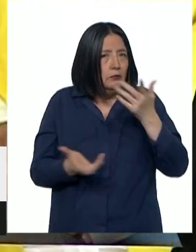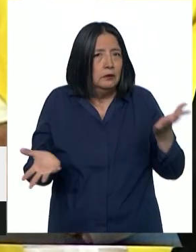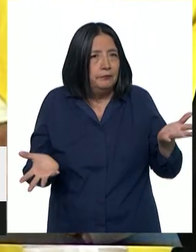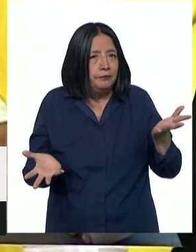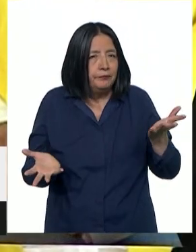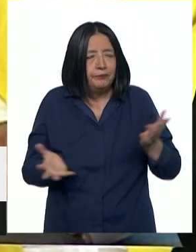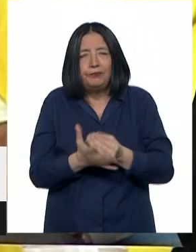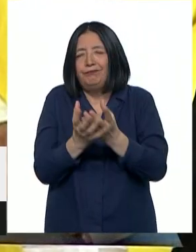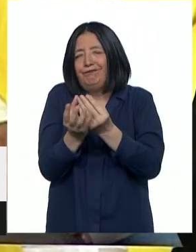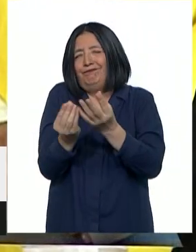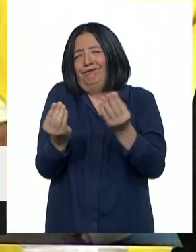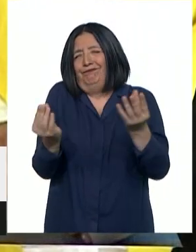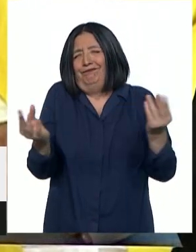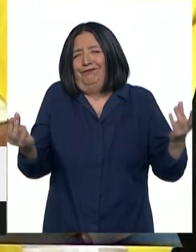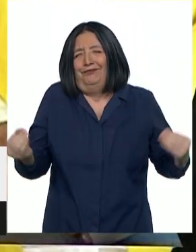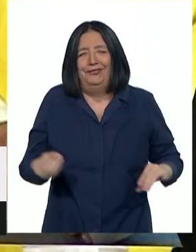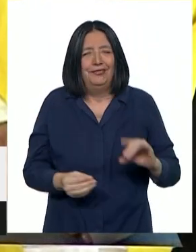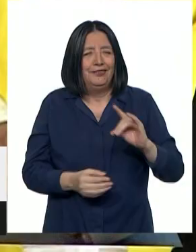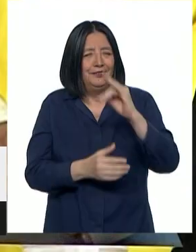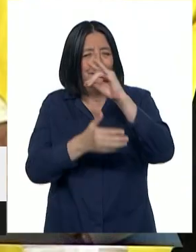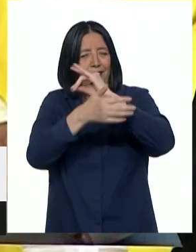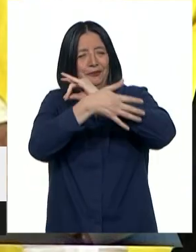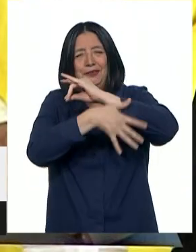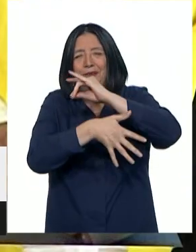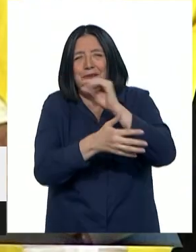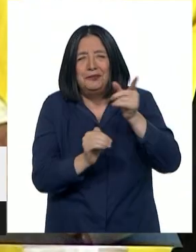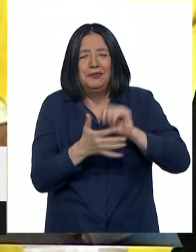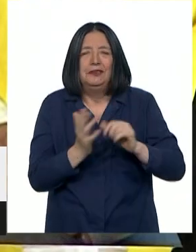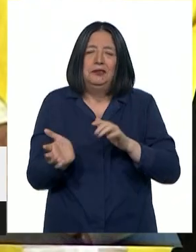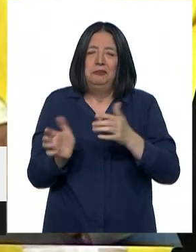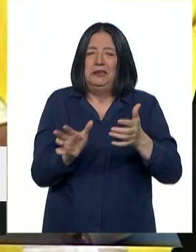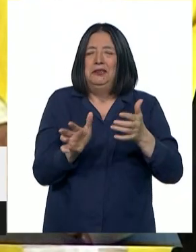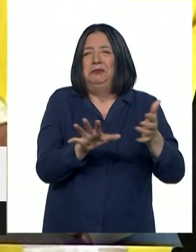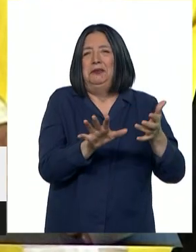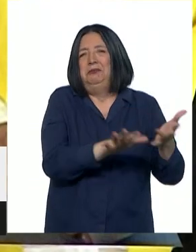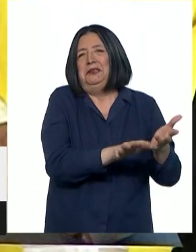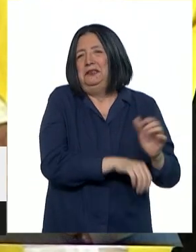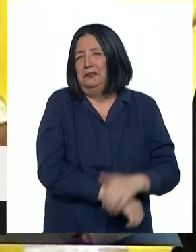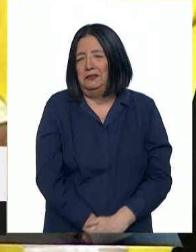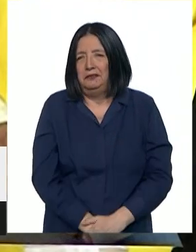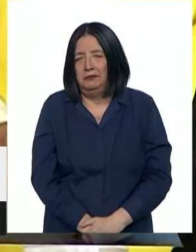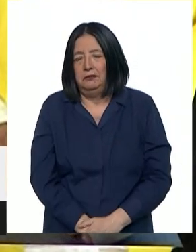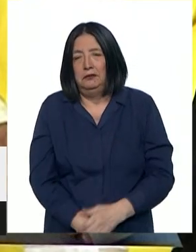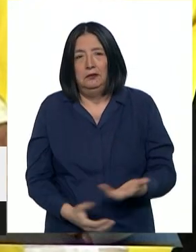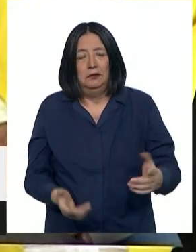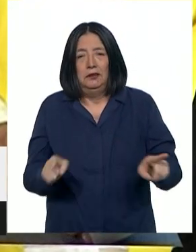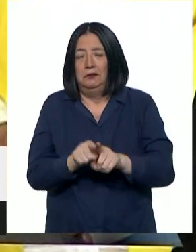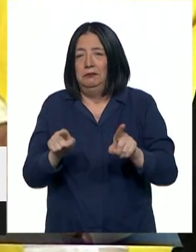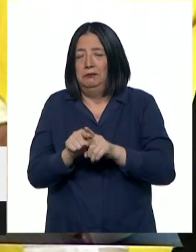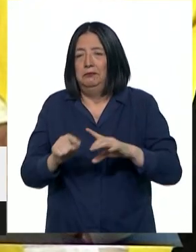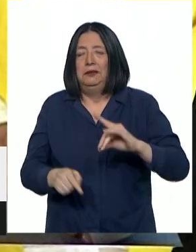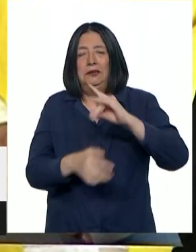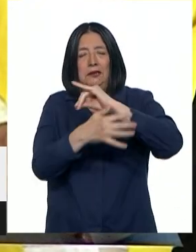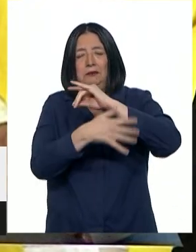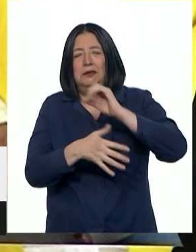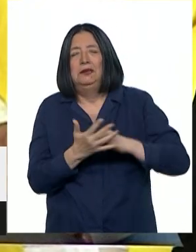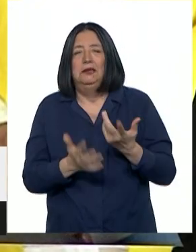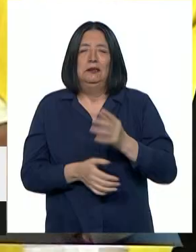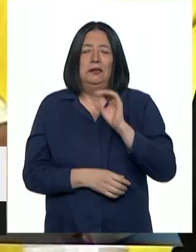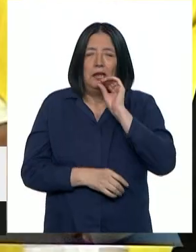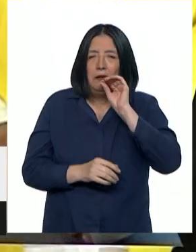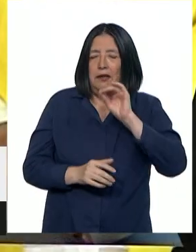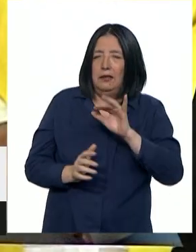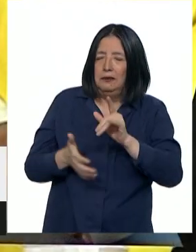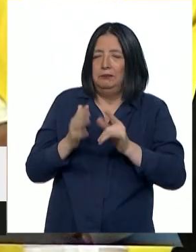Y son cientos de vicuñas que mueren, y de alpacos, de llamas, de